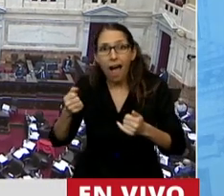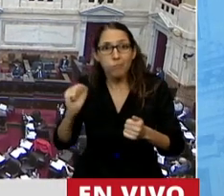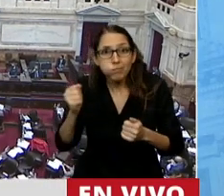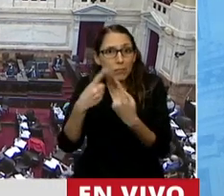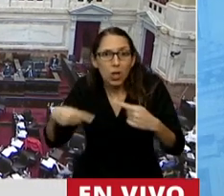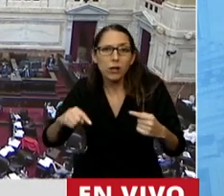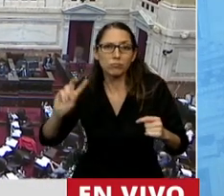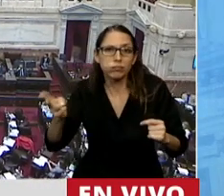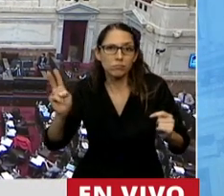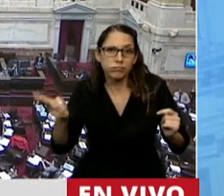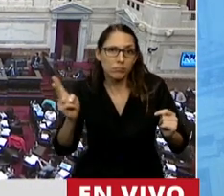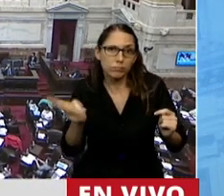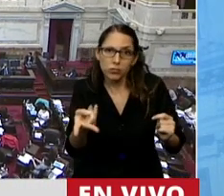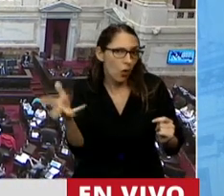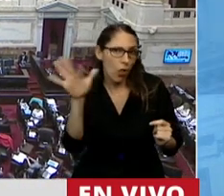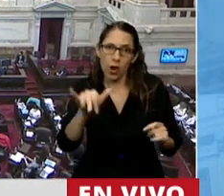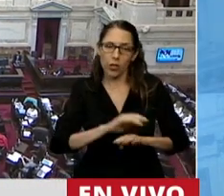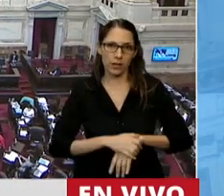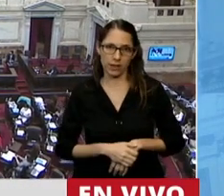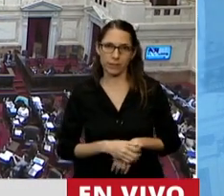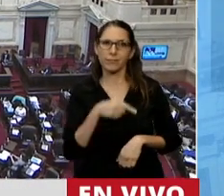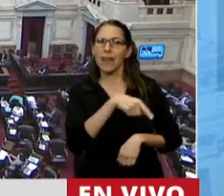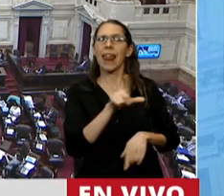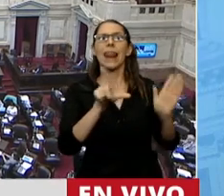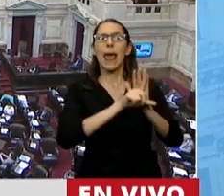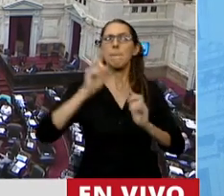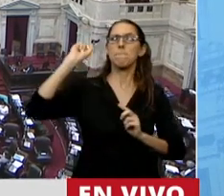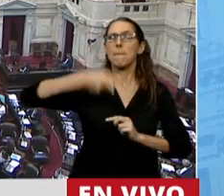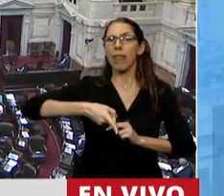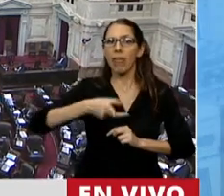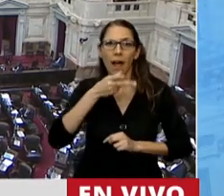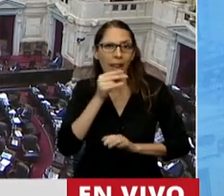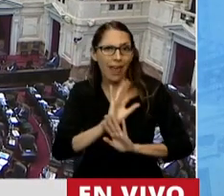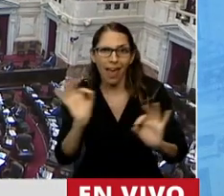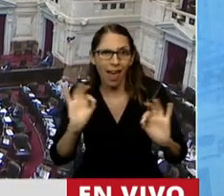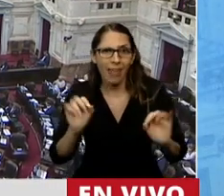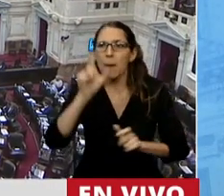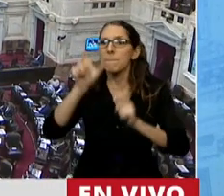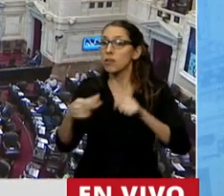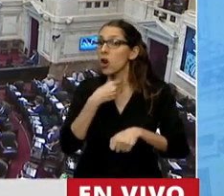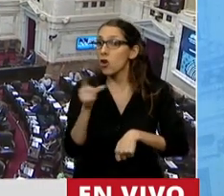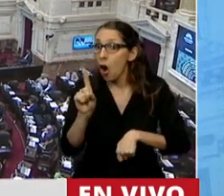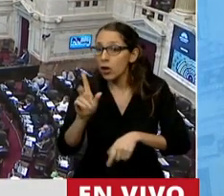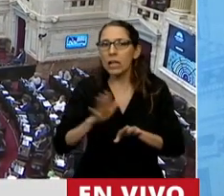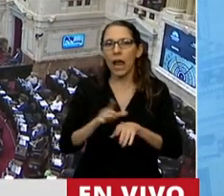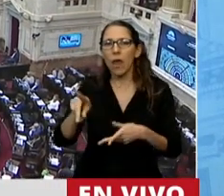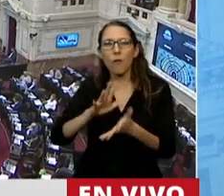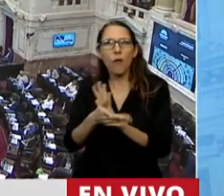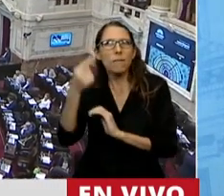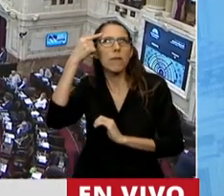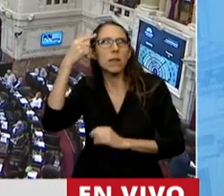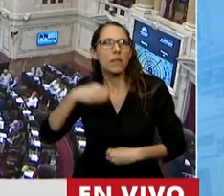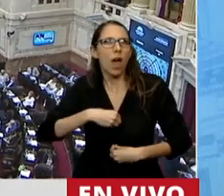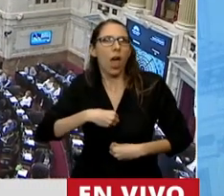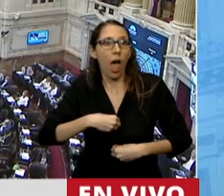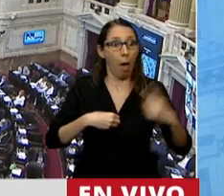diario. No viene a imponer por sobre la voluntad de nadie a actuar en contra de sus creencias o